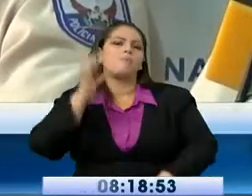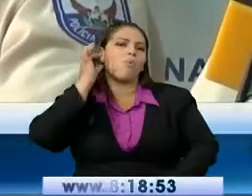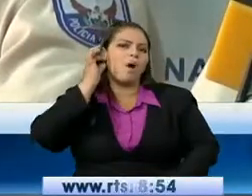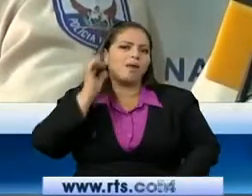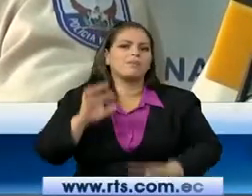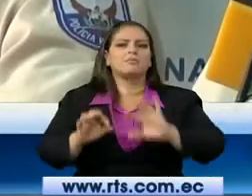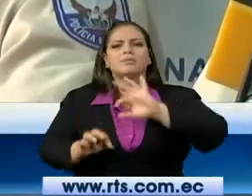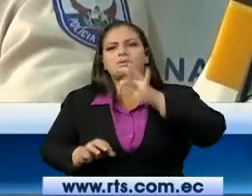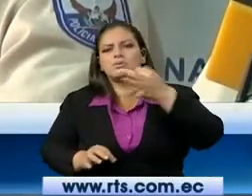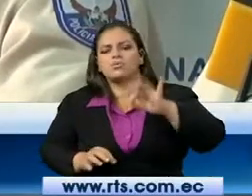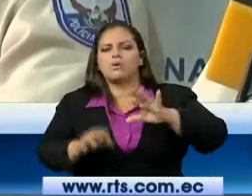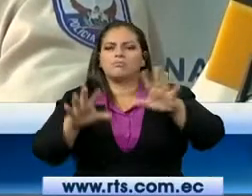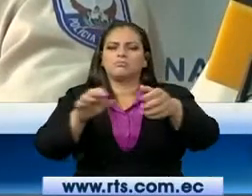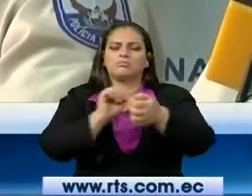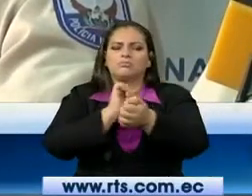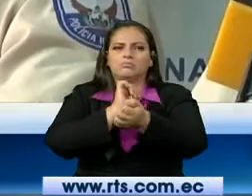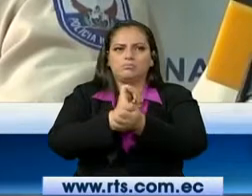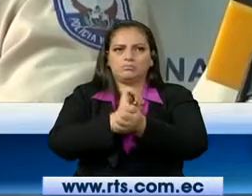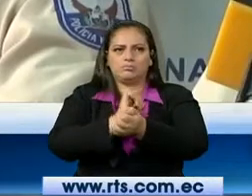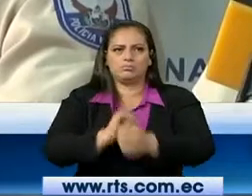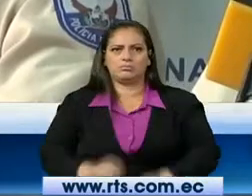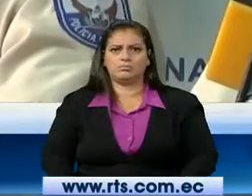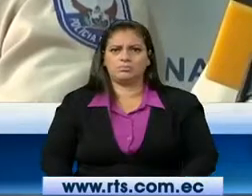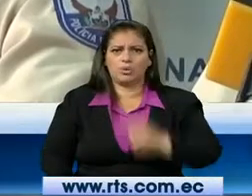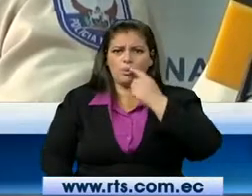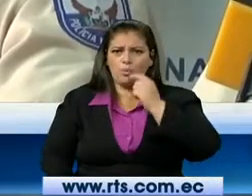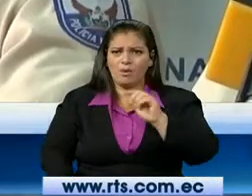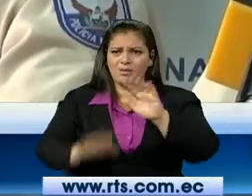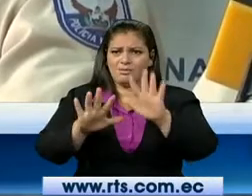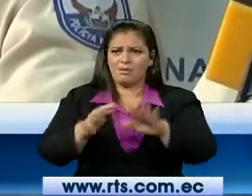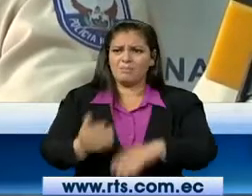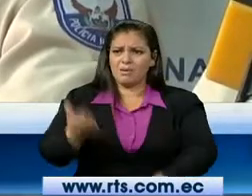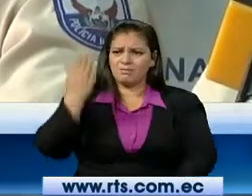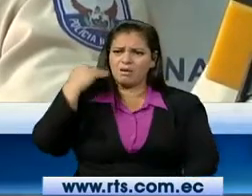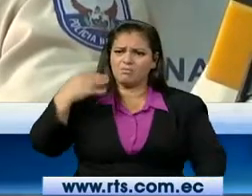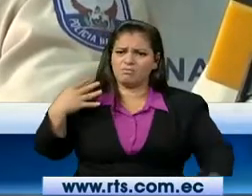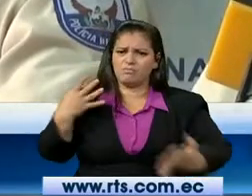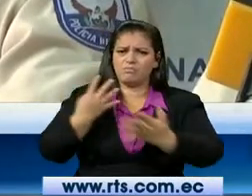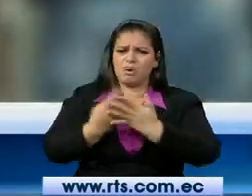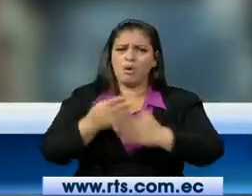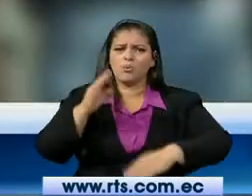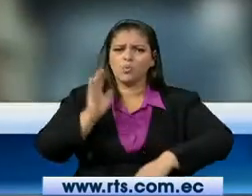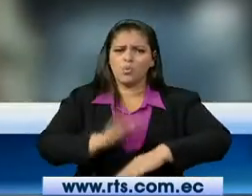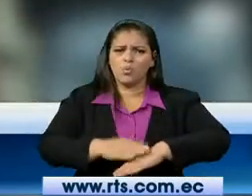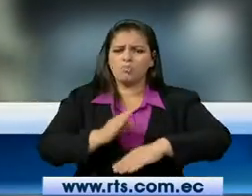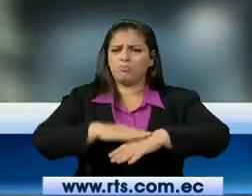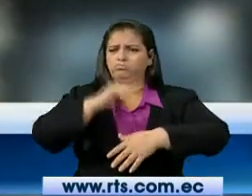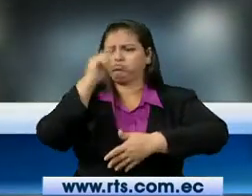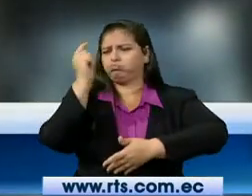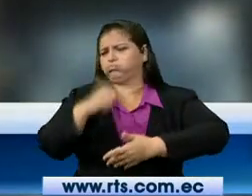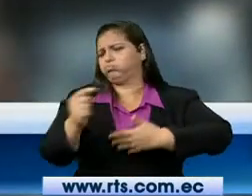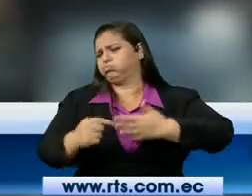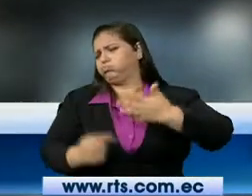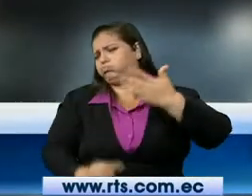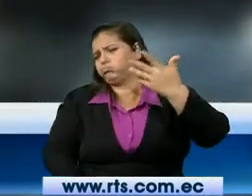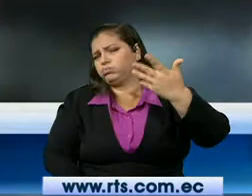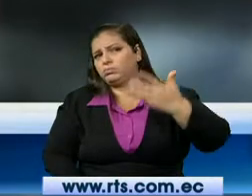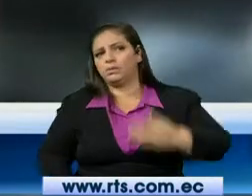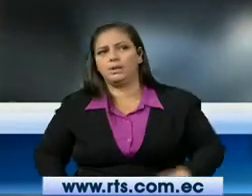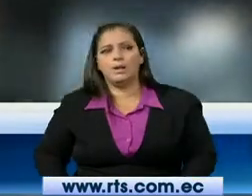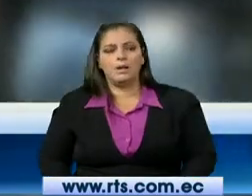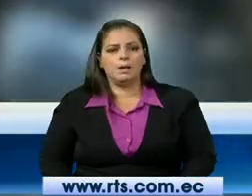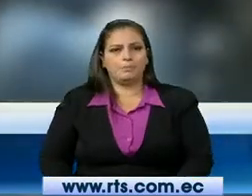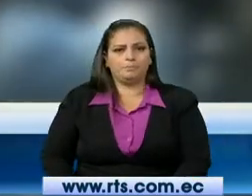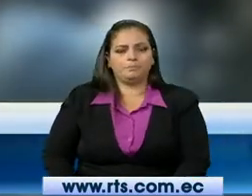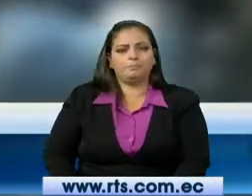cuales 10 de ellos tienen antecedentes delictivos por diferentes causas. Entre los detenidos de madrugada de este jueves está